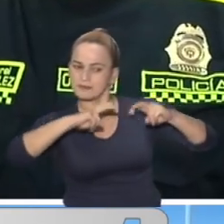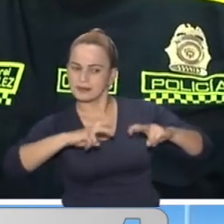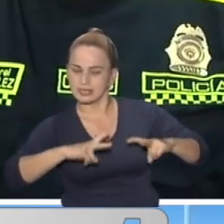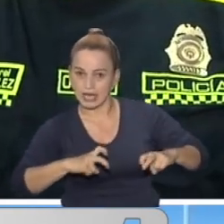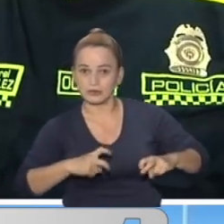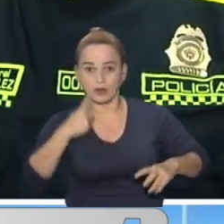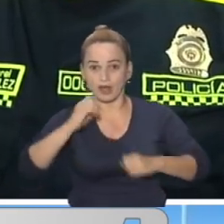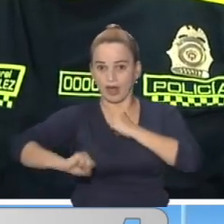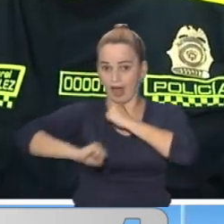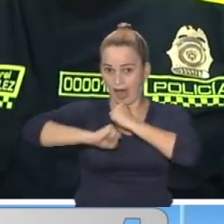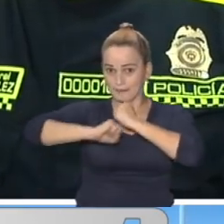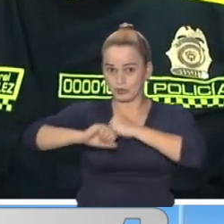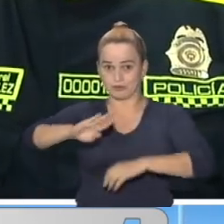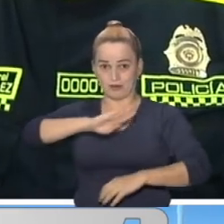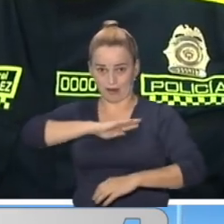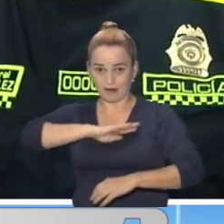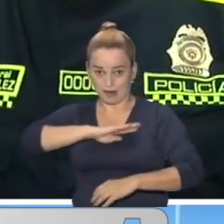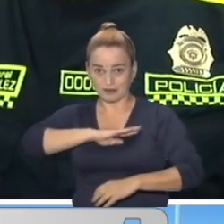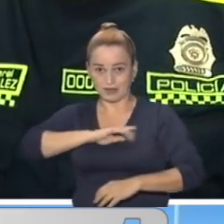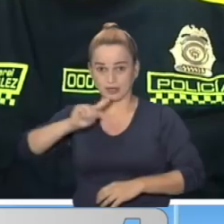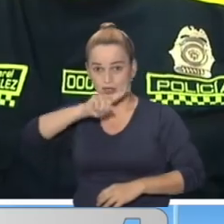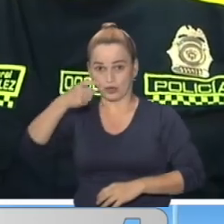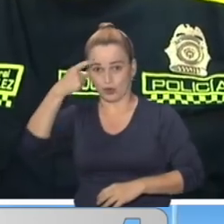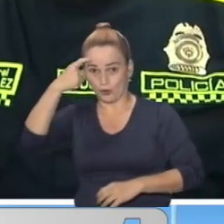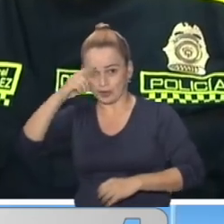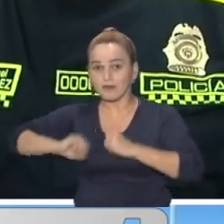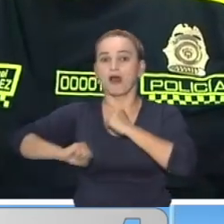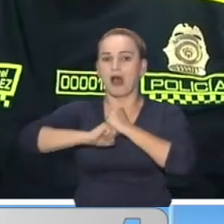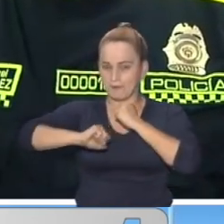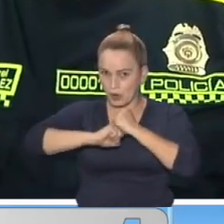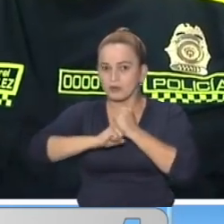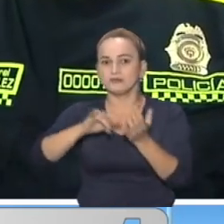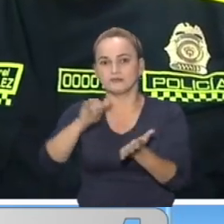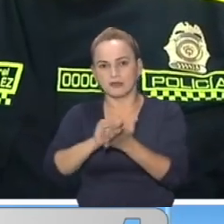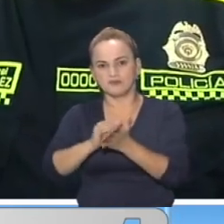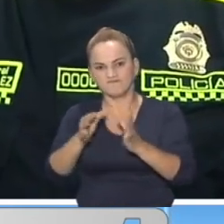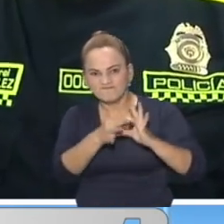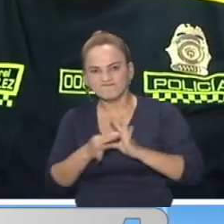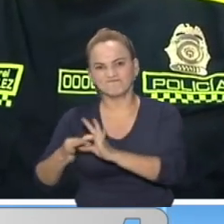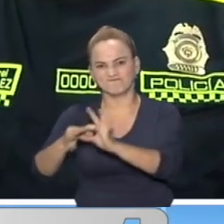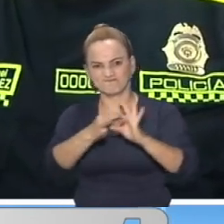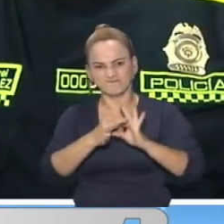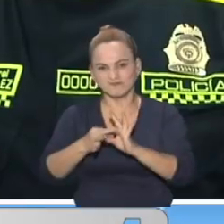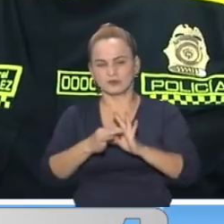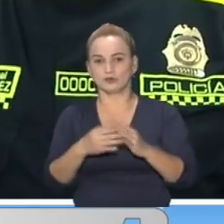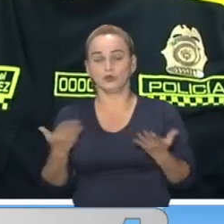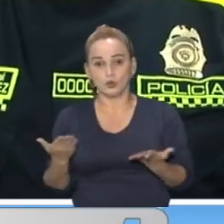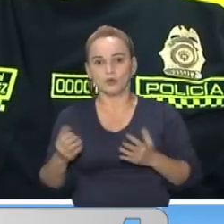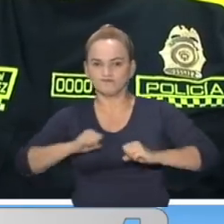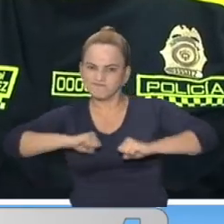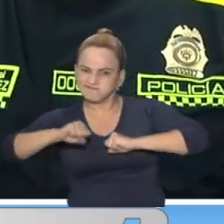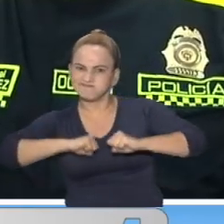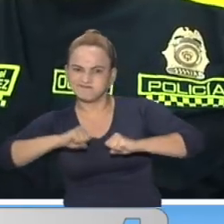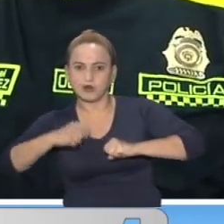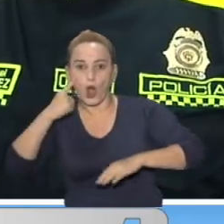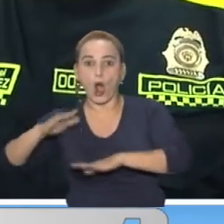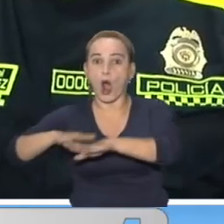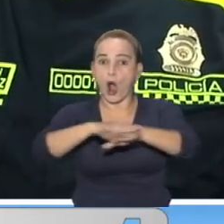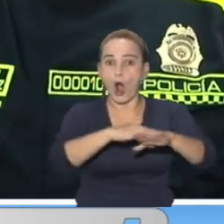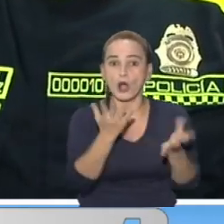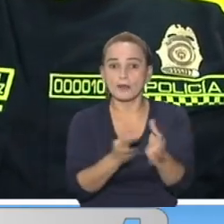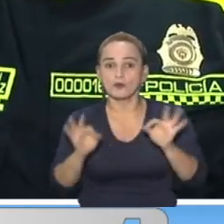el apoyo de nuestro alcalde, de nuestra gobernadora, quien es muy al tanto de las necesidades de